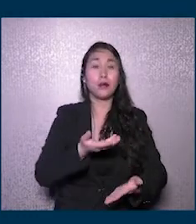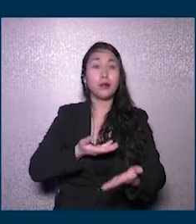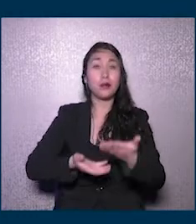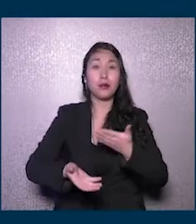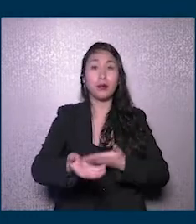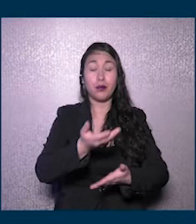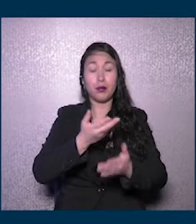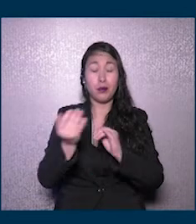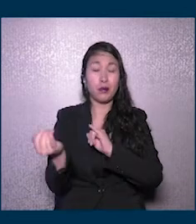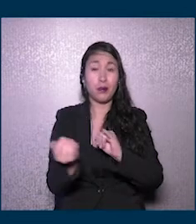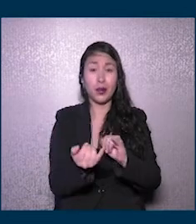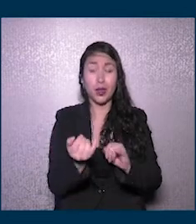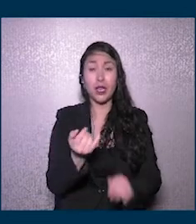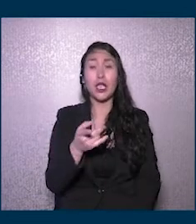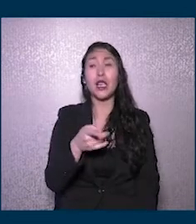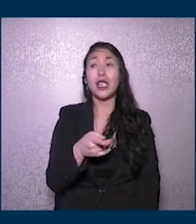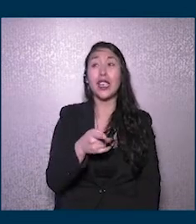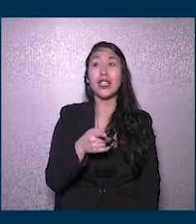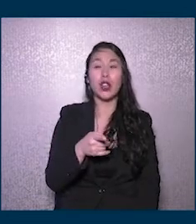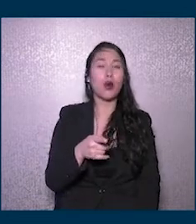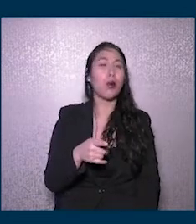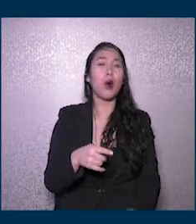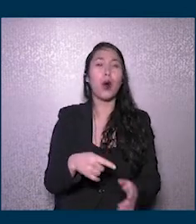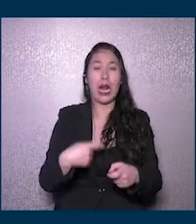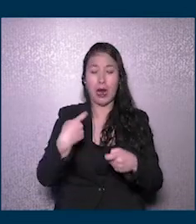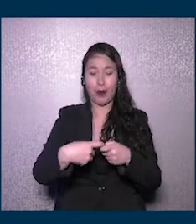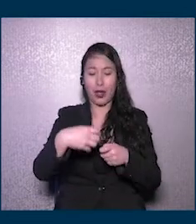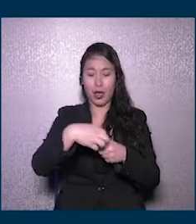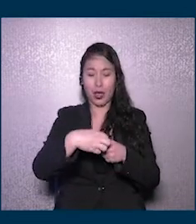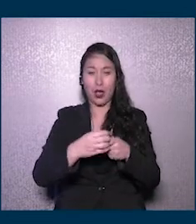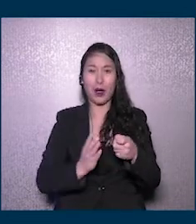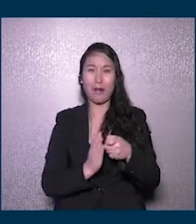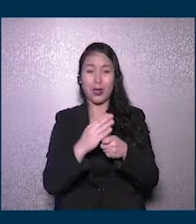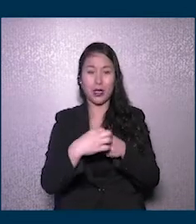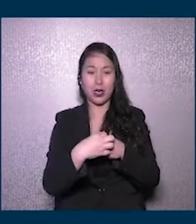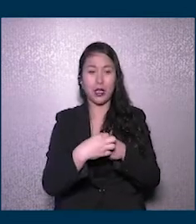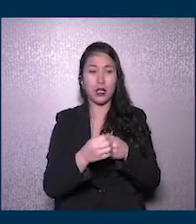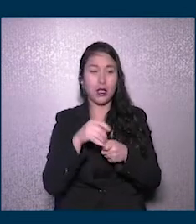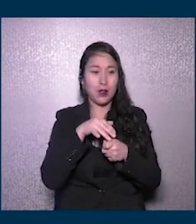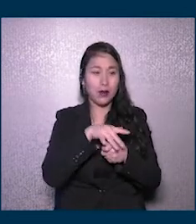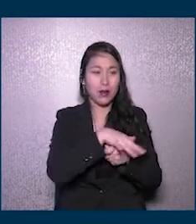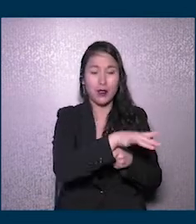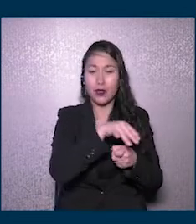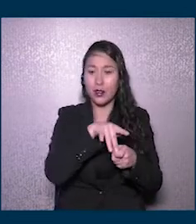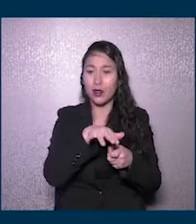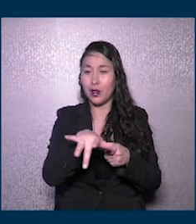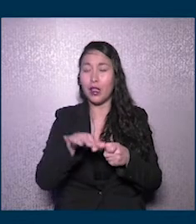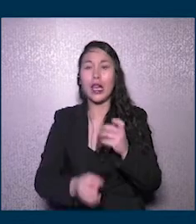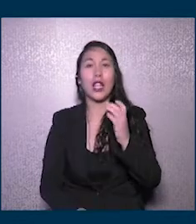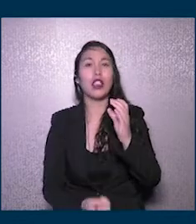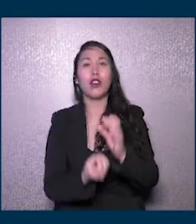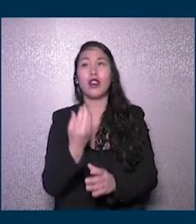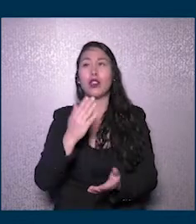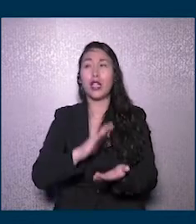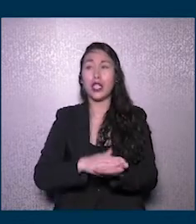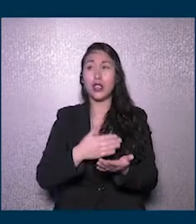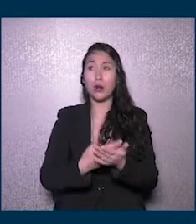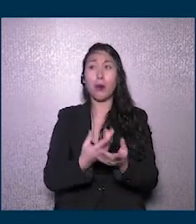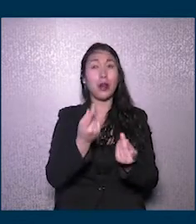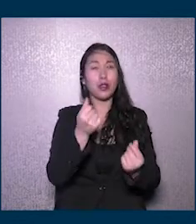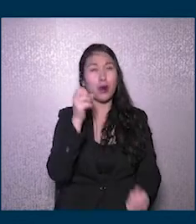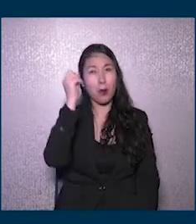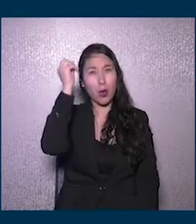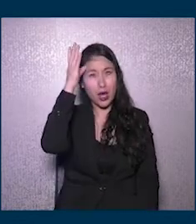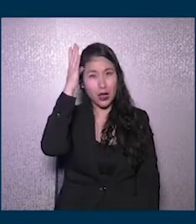que yo creo que es la piedra angular para facilitar la innovación en salud. La innovación del símbolo de la ampolleta con